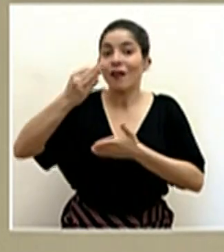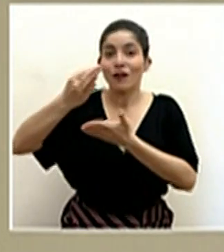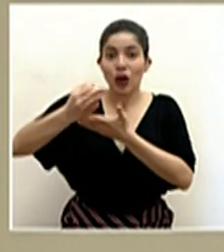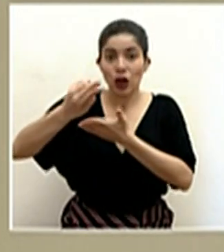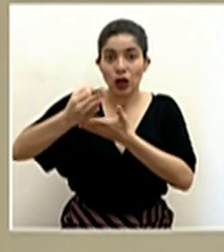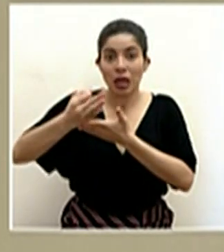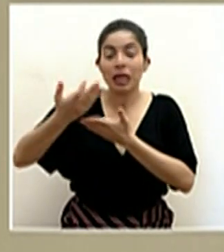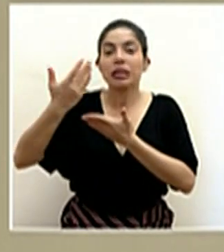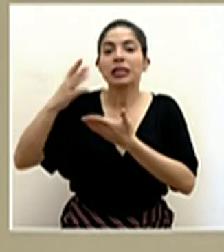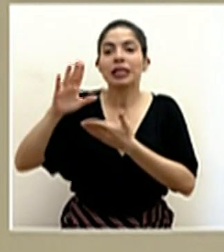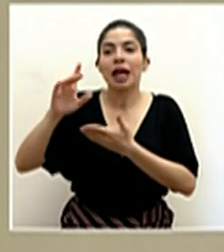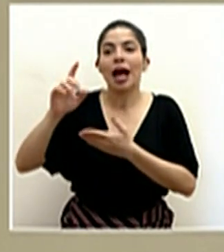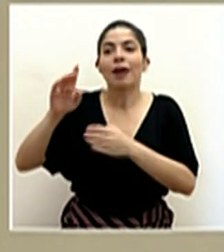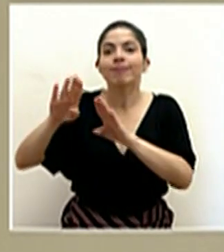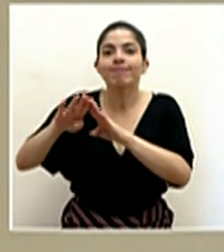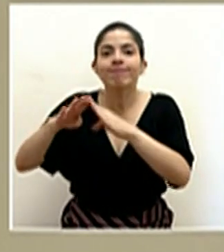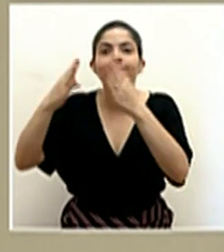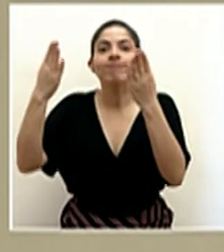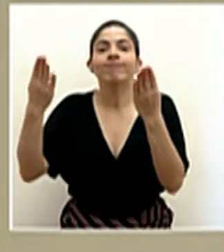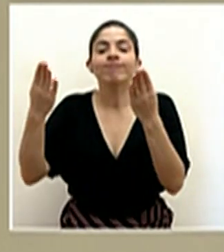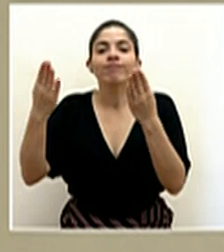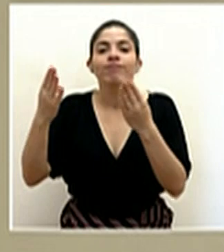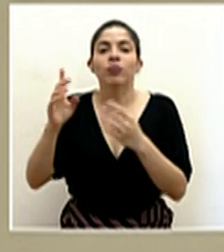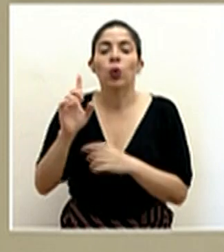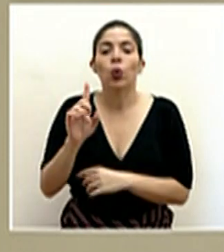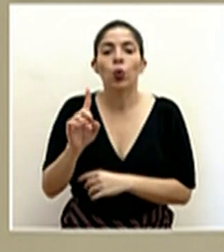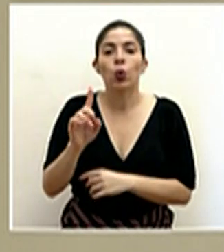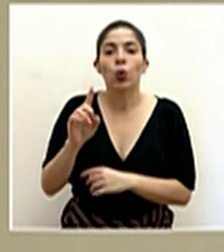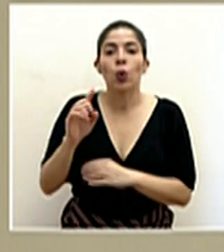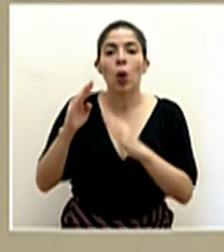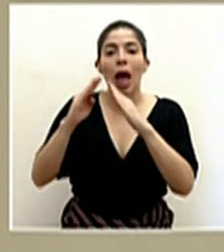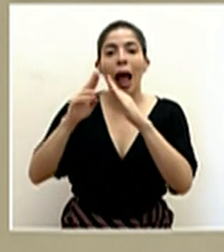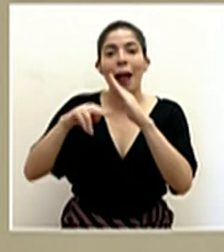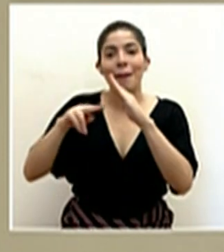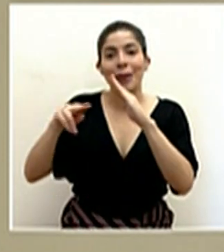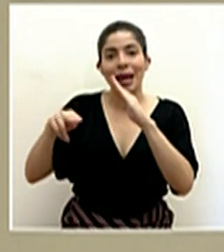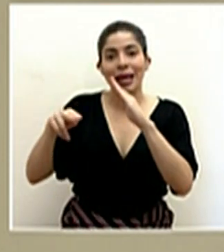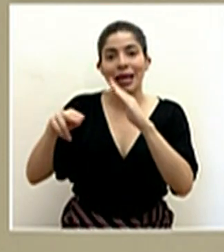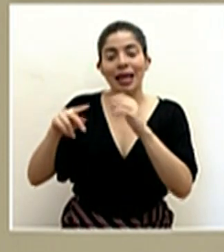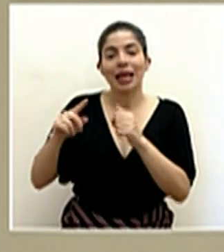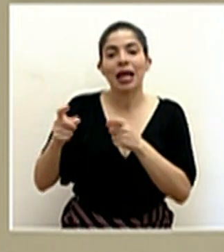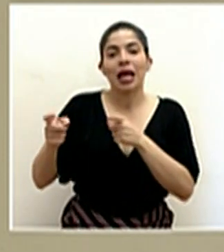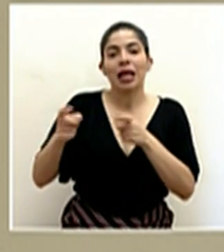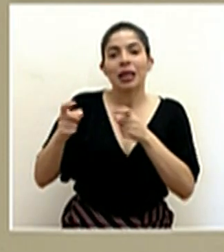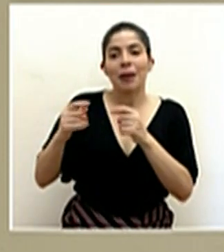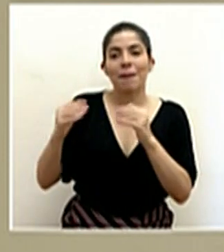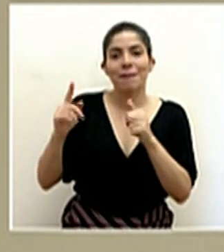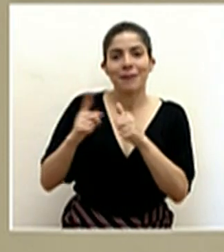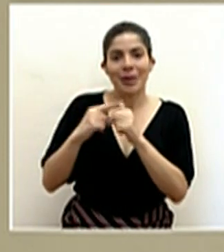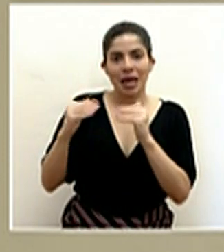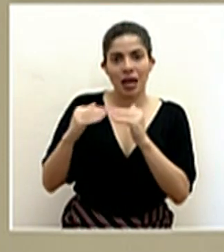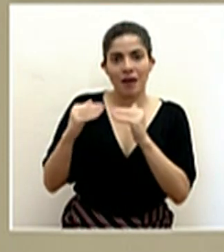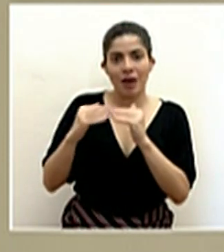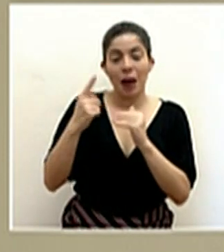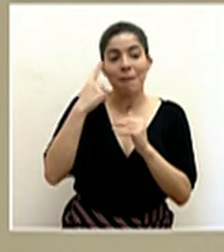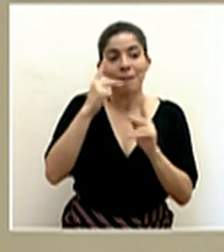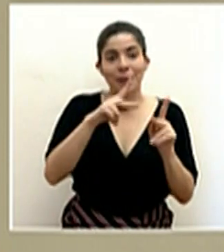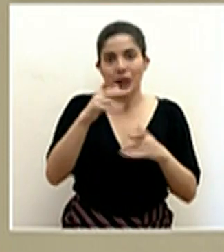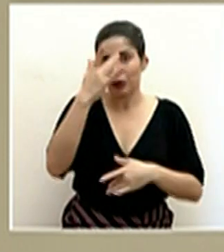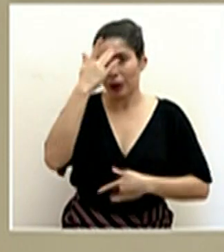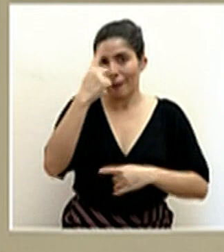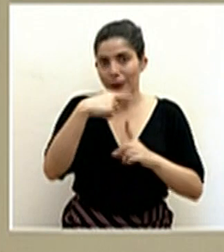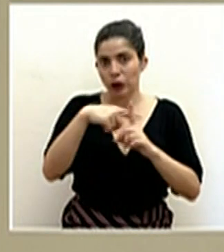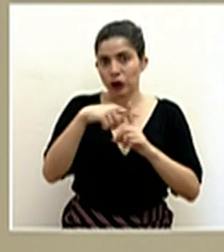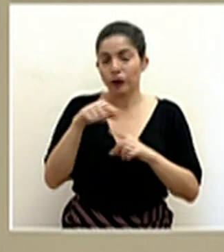fronteras, hemos tenido que habilitar un albergue de contención primaria para casos positivos, que también